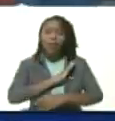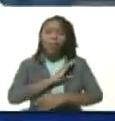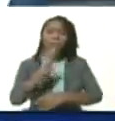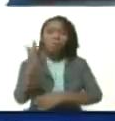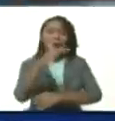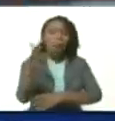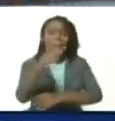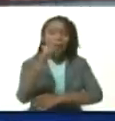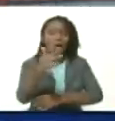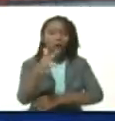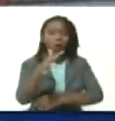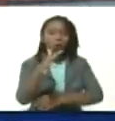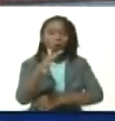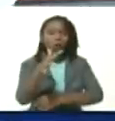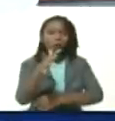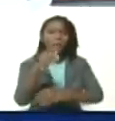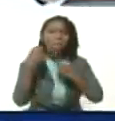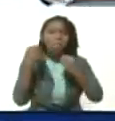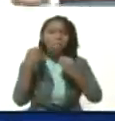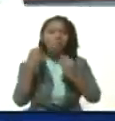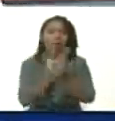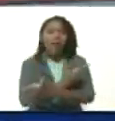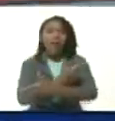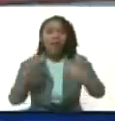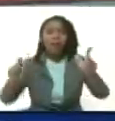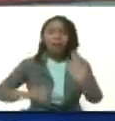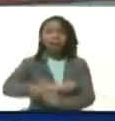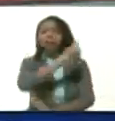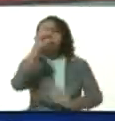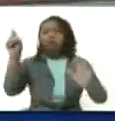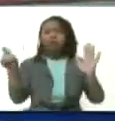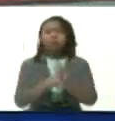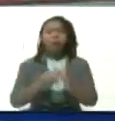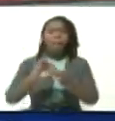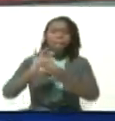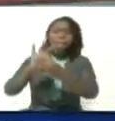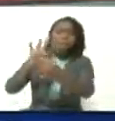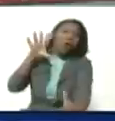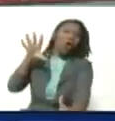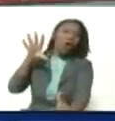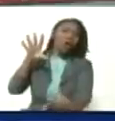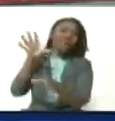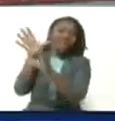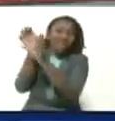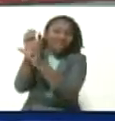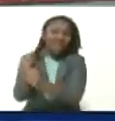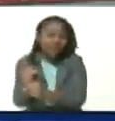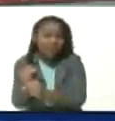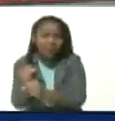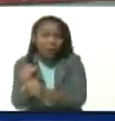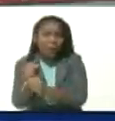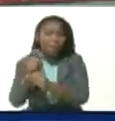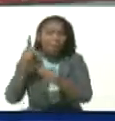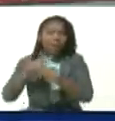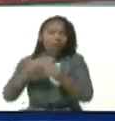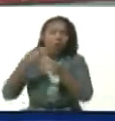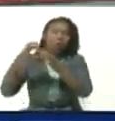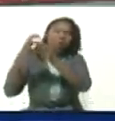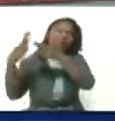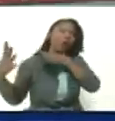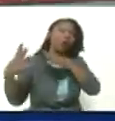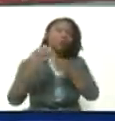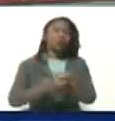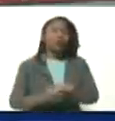máximo para liberarnos totalmente de la dependencia petrolera. Ya